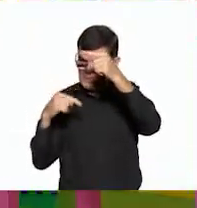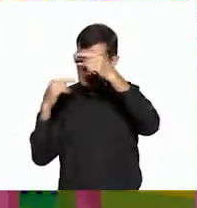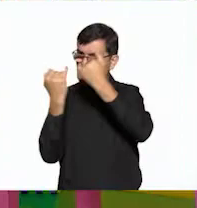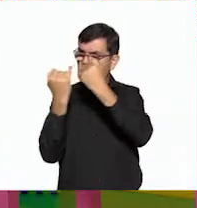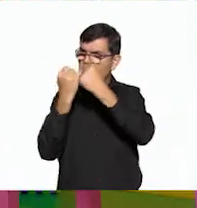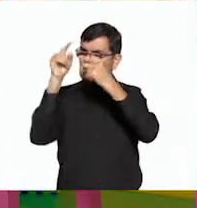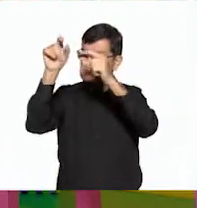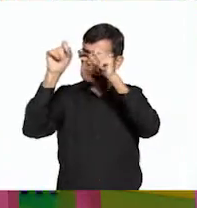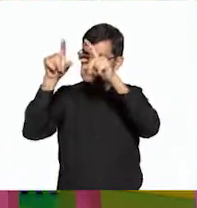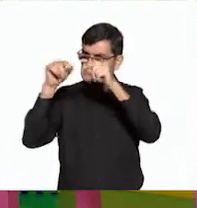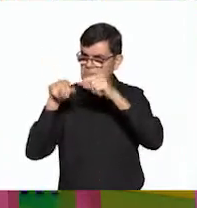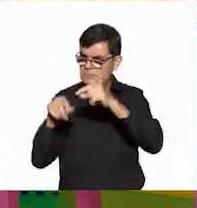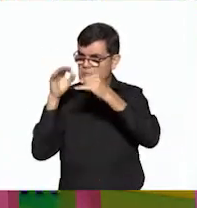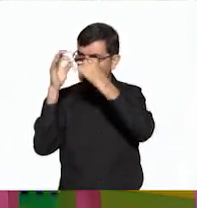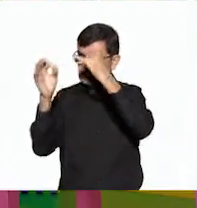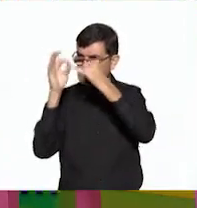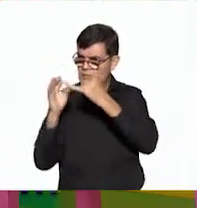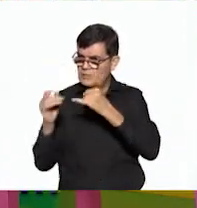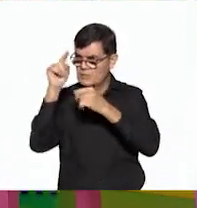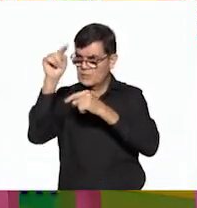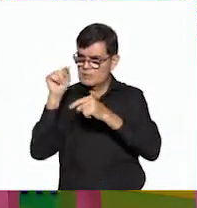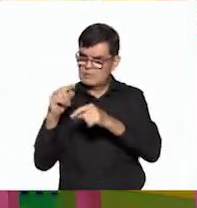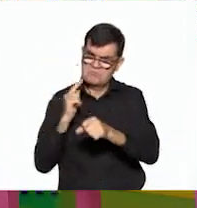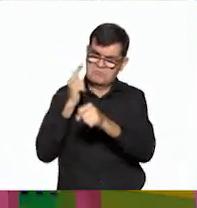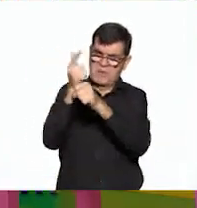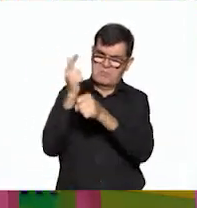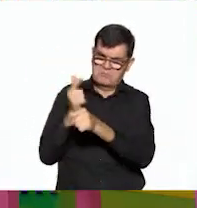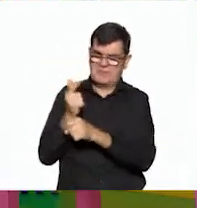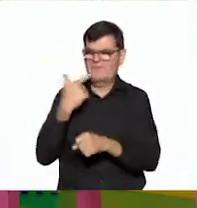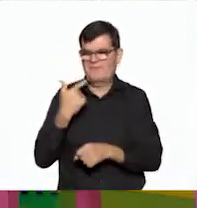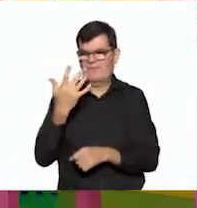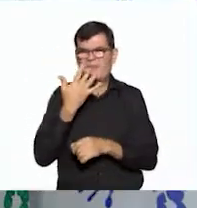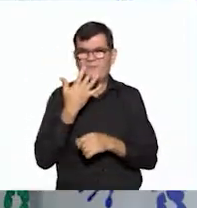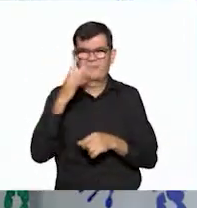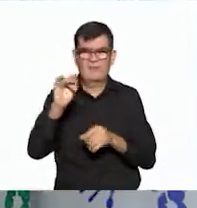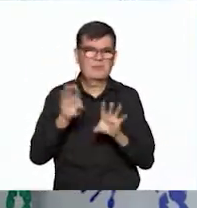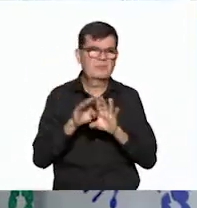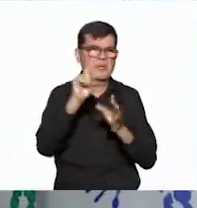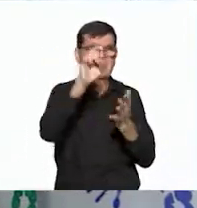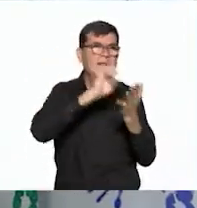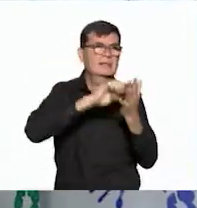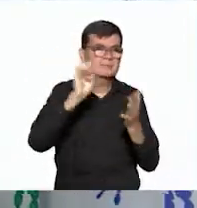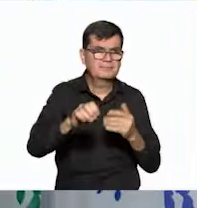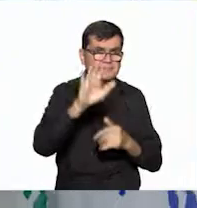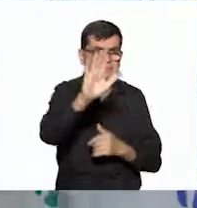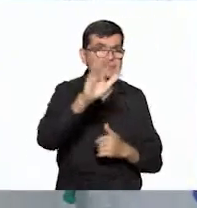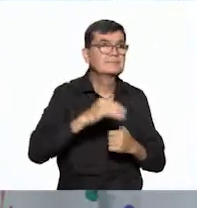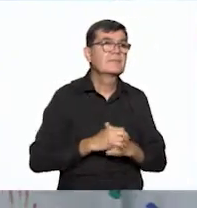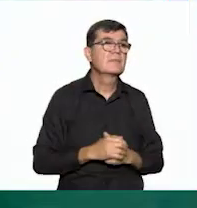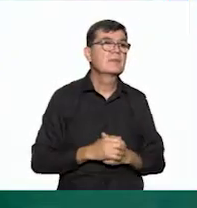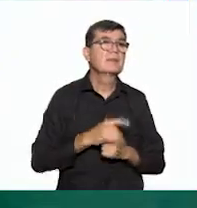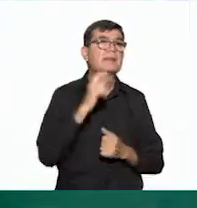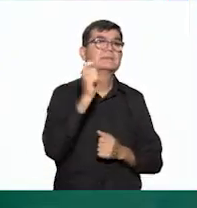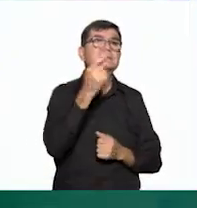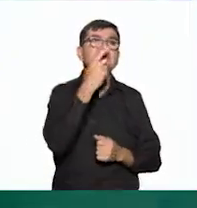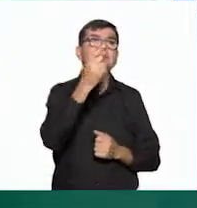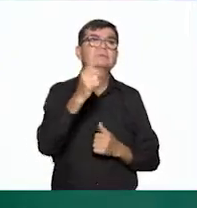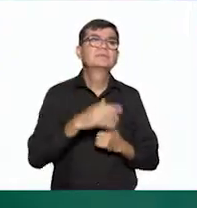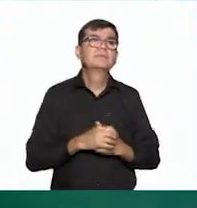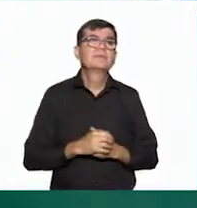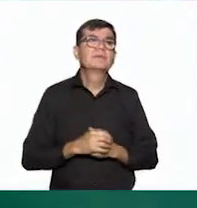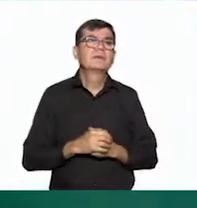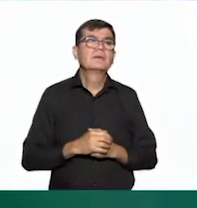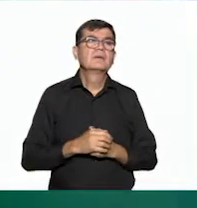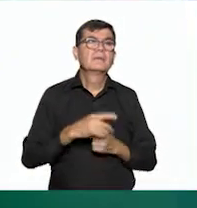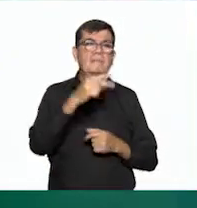rimas, maestra Imelda, y sobre todo me gusta identificarlas. Ah, pues aquí tenemos un ejemplo. Mira, ¿qué dice? ¿Qué imagen